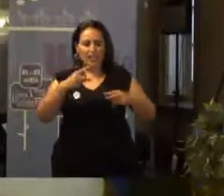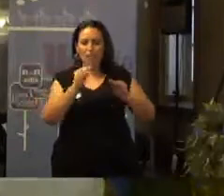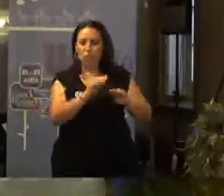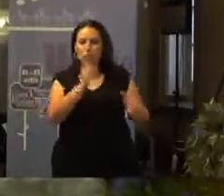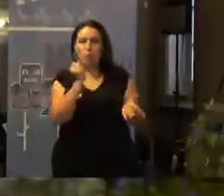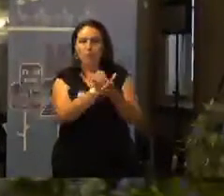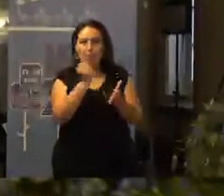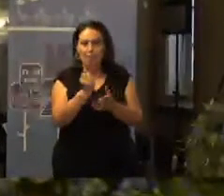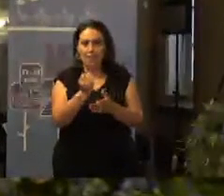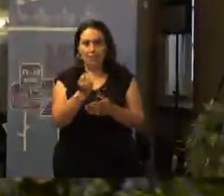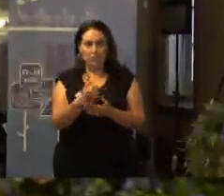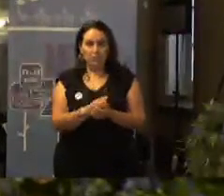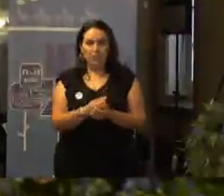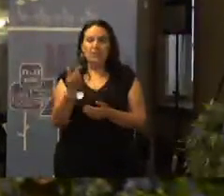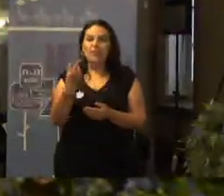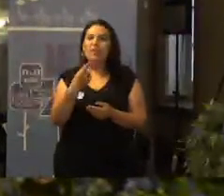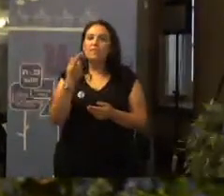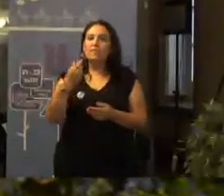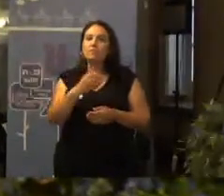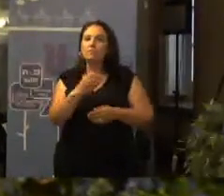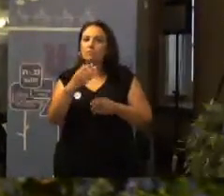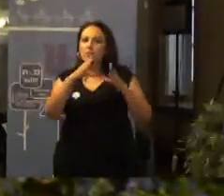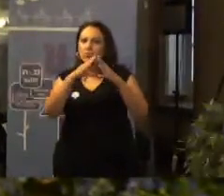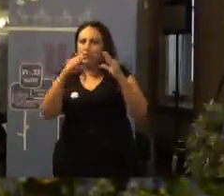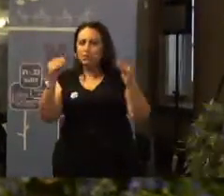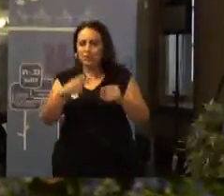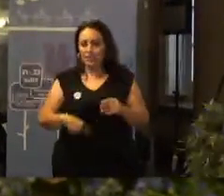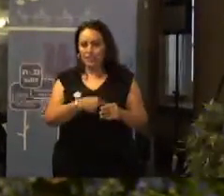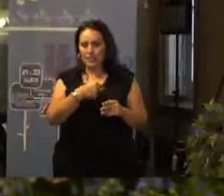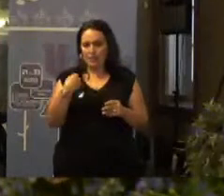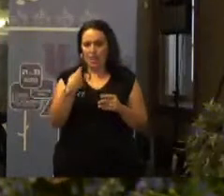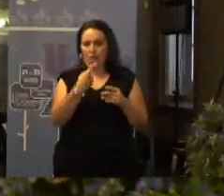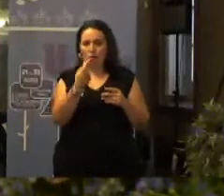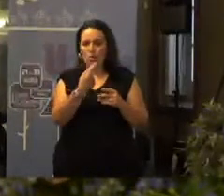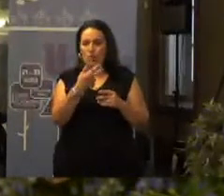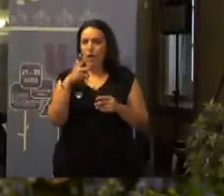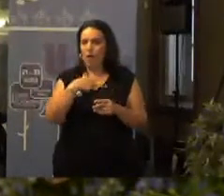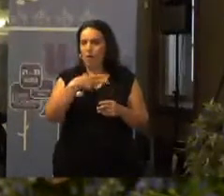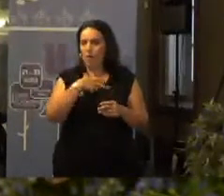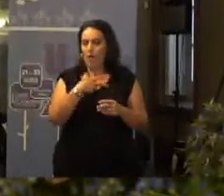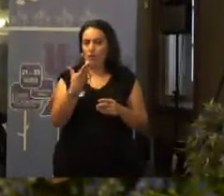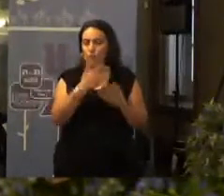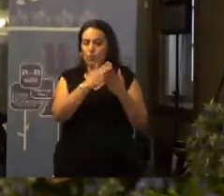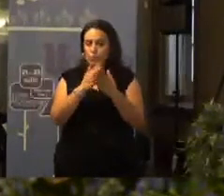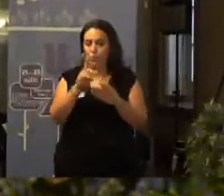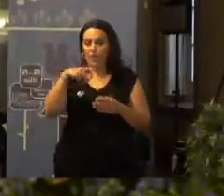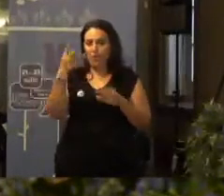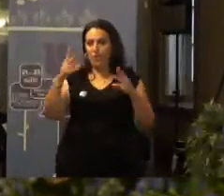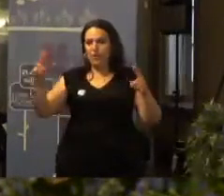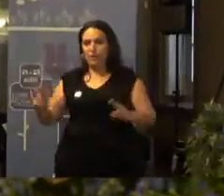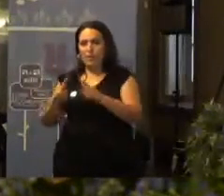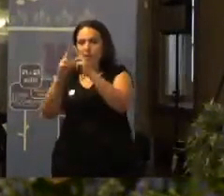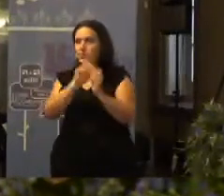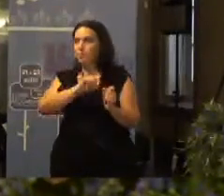Estudou Dereito en Santiago de Compostela e logo trasladouse a París, onde se matriculou na Facultade de Dereito e Ciencias